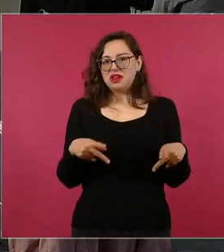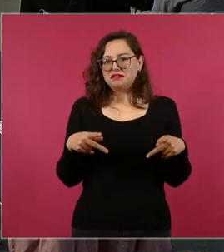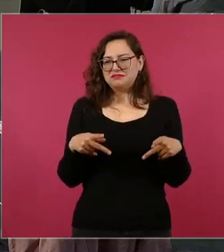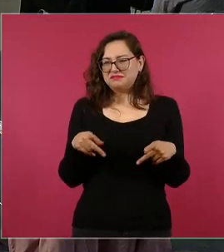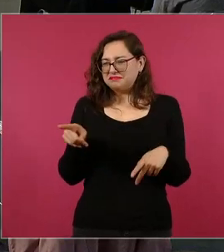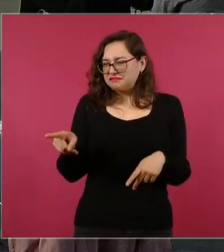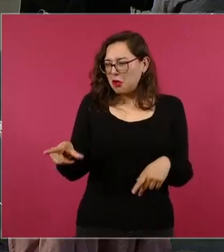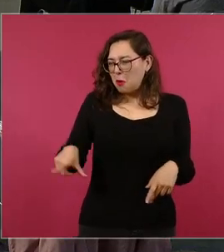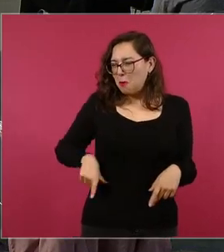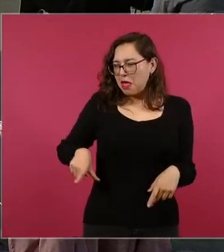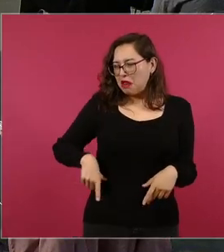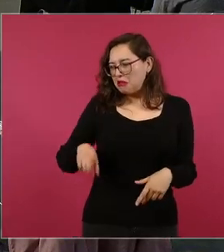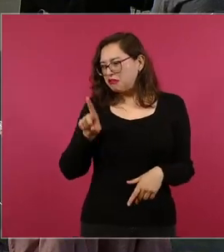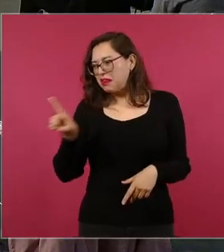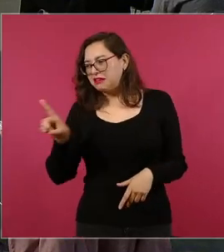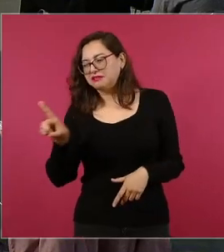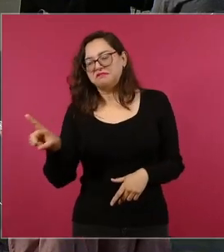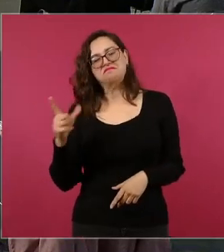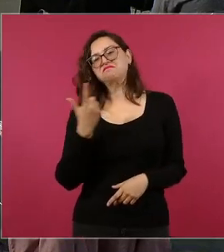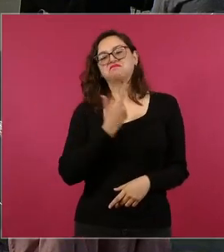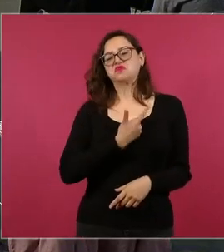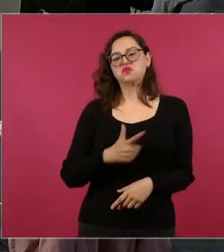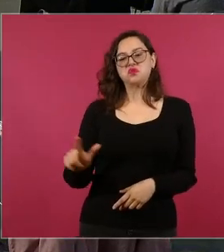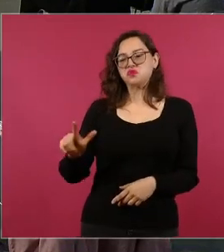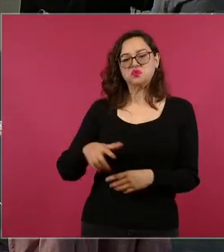Y ayer se demostró.